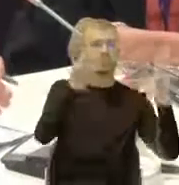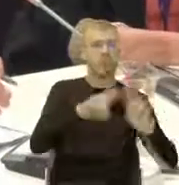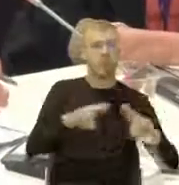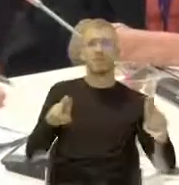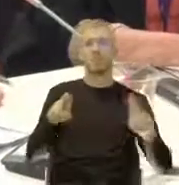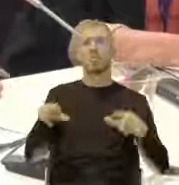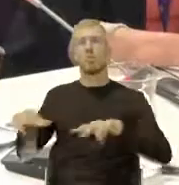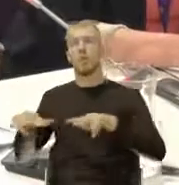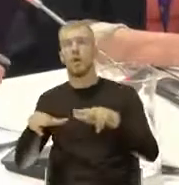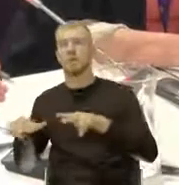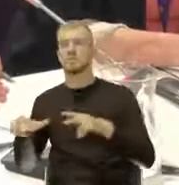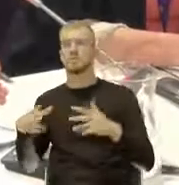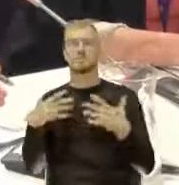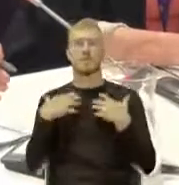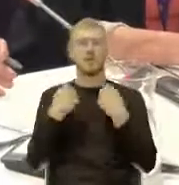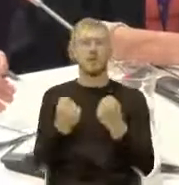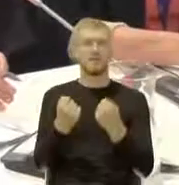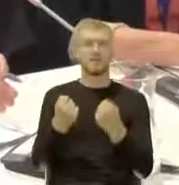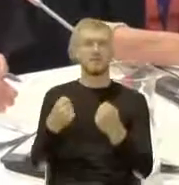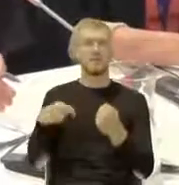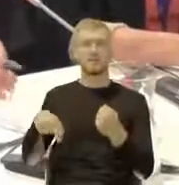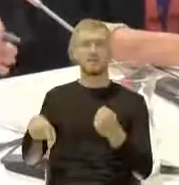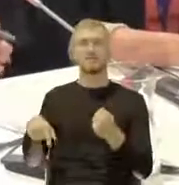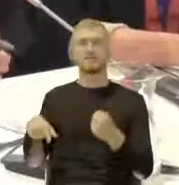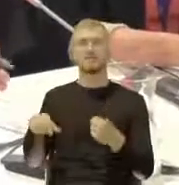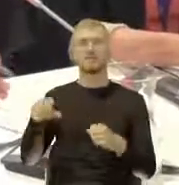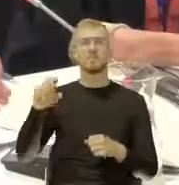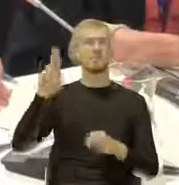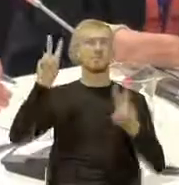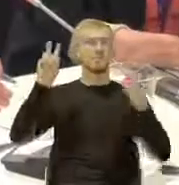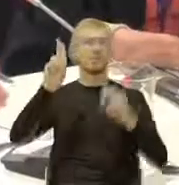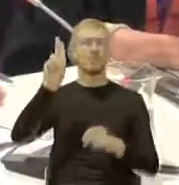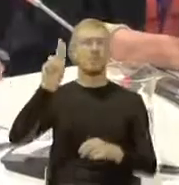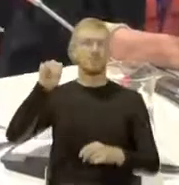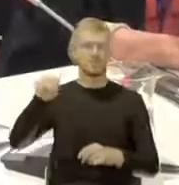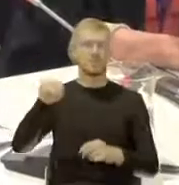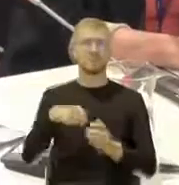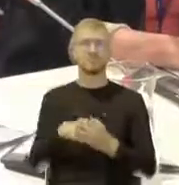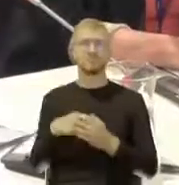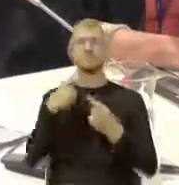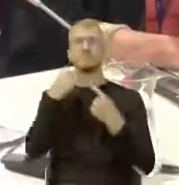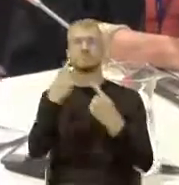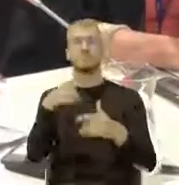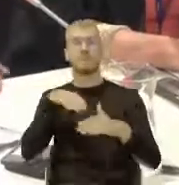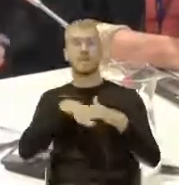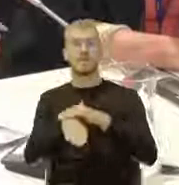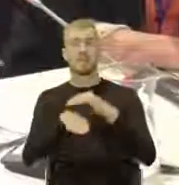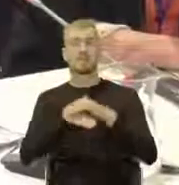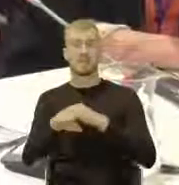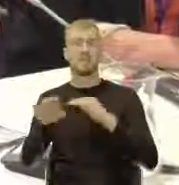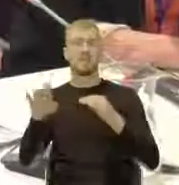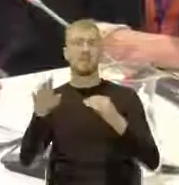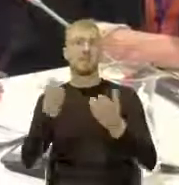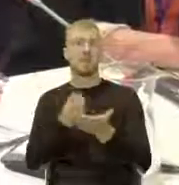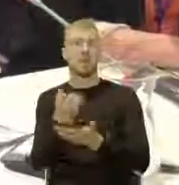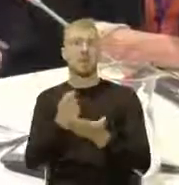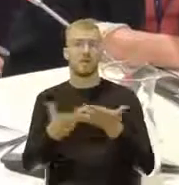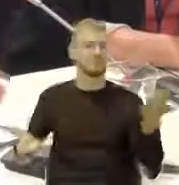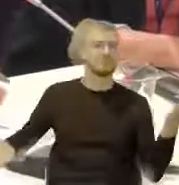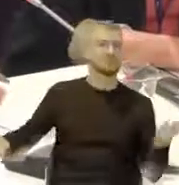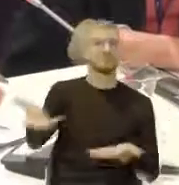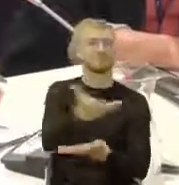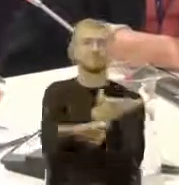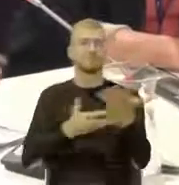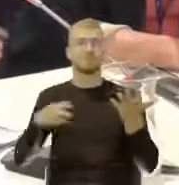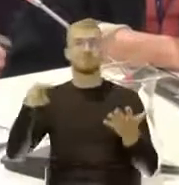información como elemento transformador y de transparencia en algo que es real, el manejo de los recursos que son